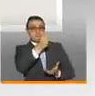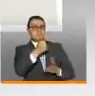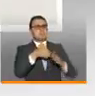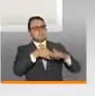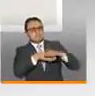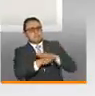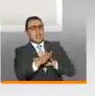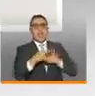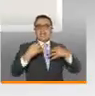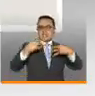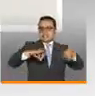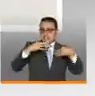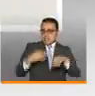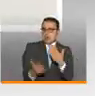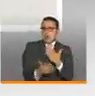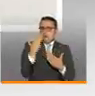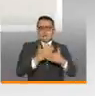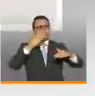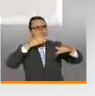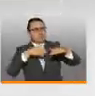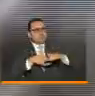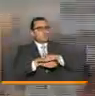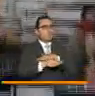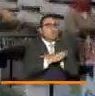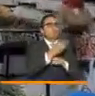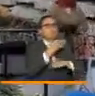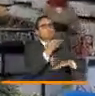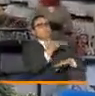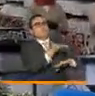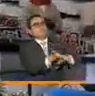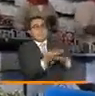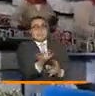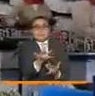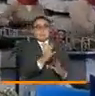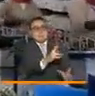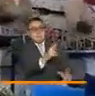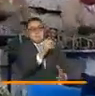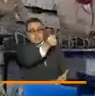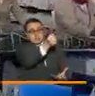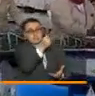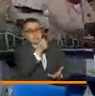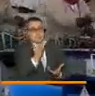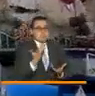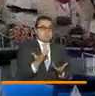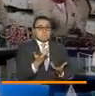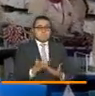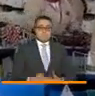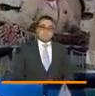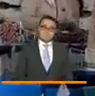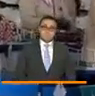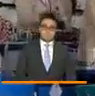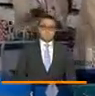más sencilla la entrada y postularnos a ese programa.